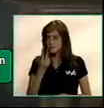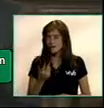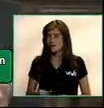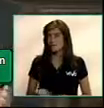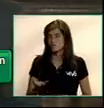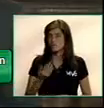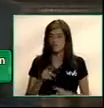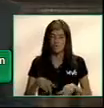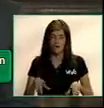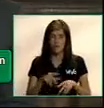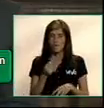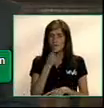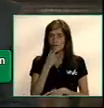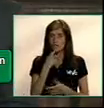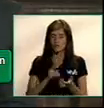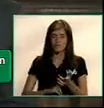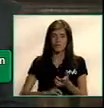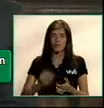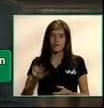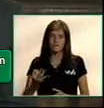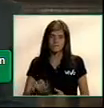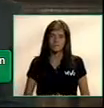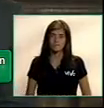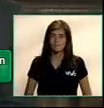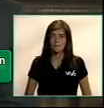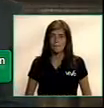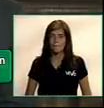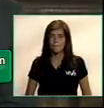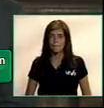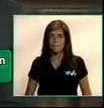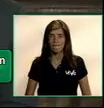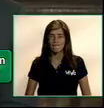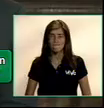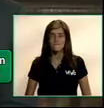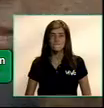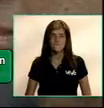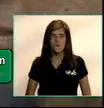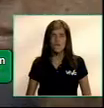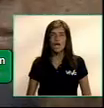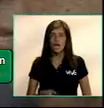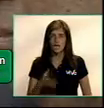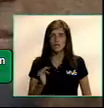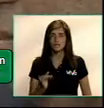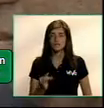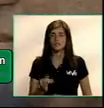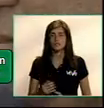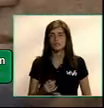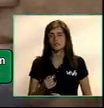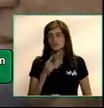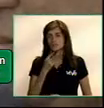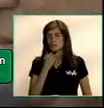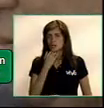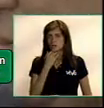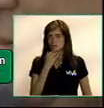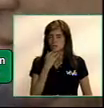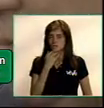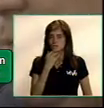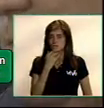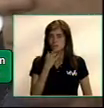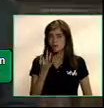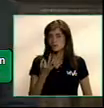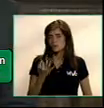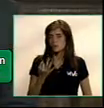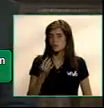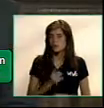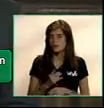Es un sitio muy hermoso realmente. Y ahí nos atrevimos a decir algo que seguramente tendrá